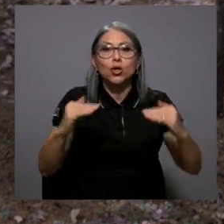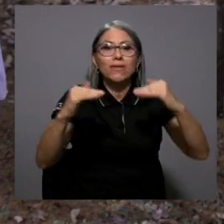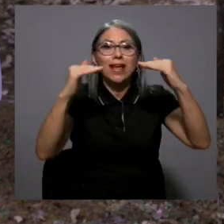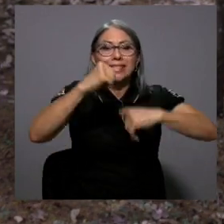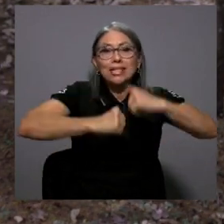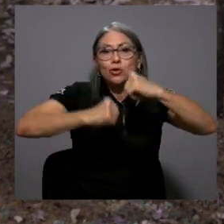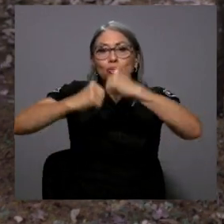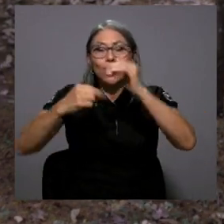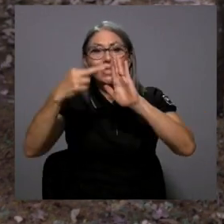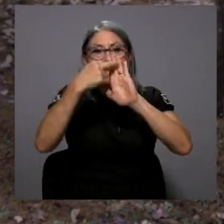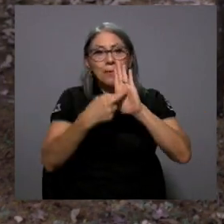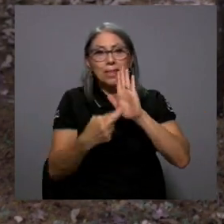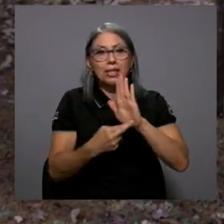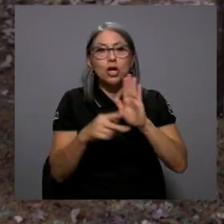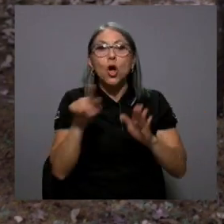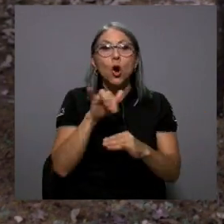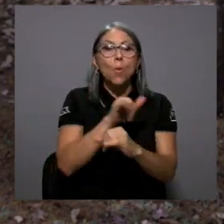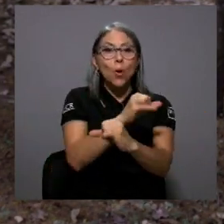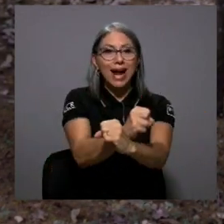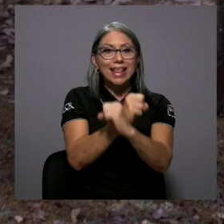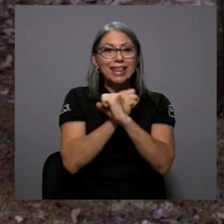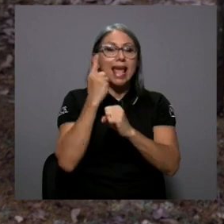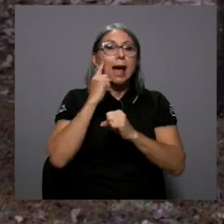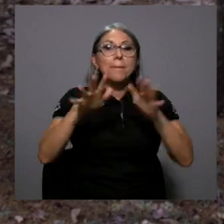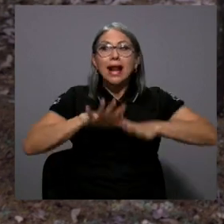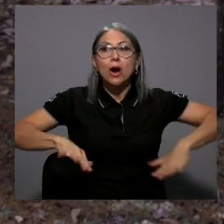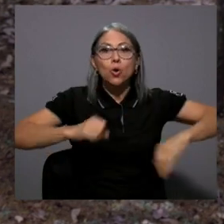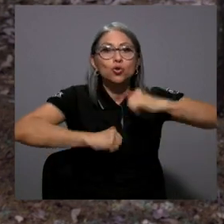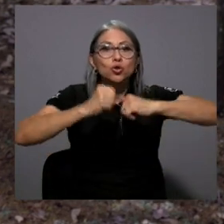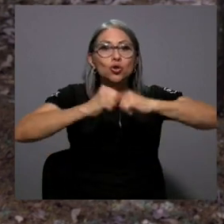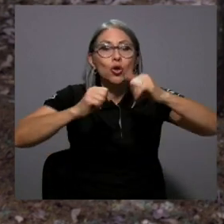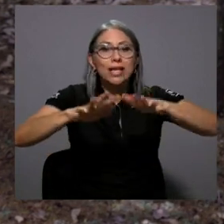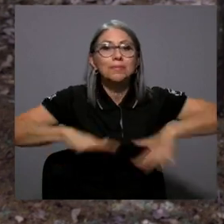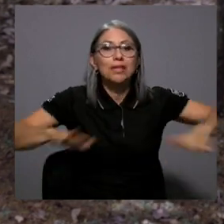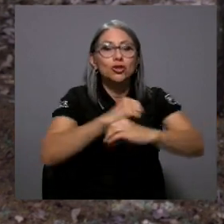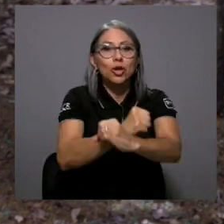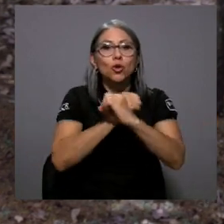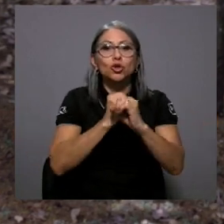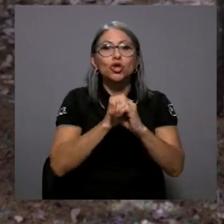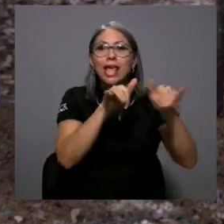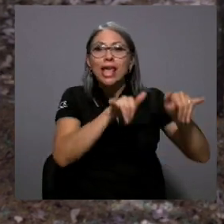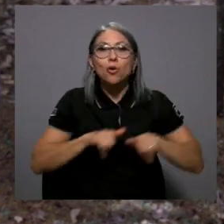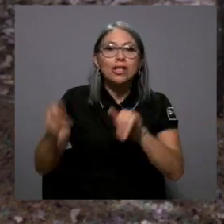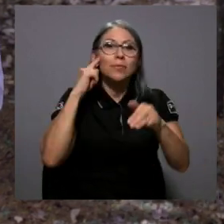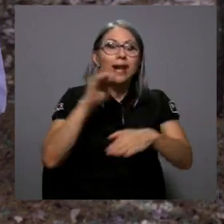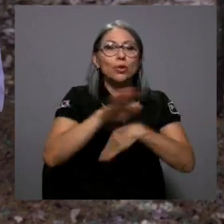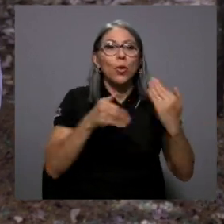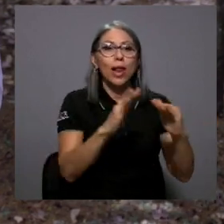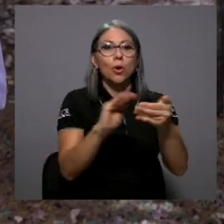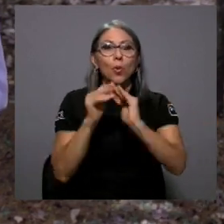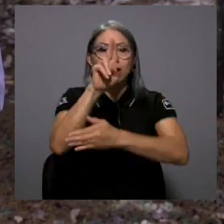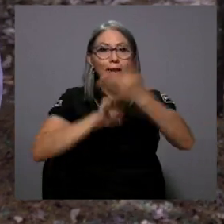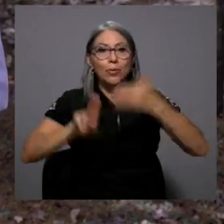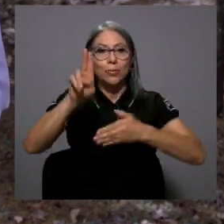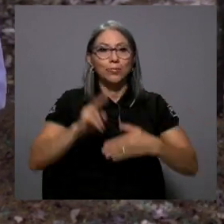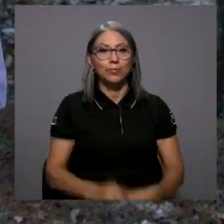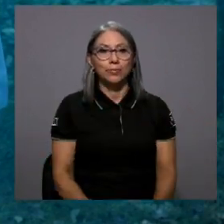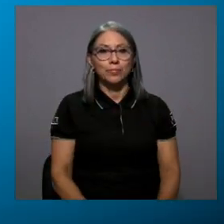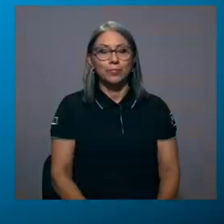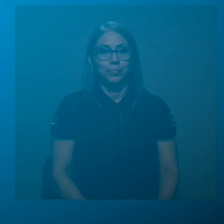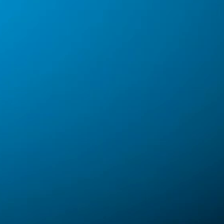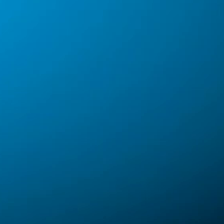y reglamentaciones, como garantía para la construcción de espacios seguros e igualitarios para toda la comunidad